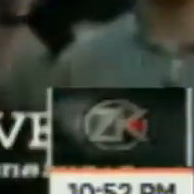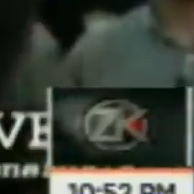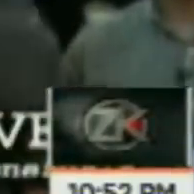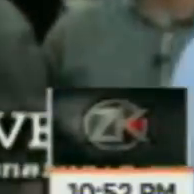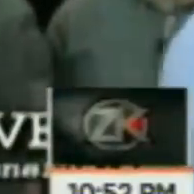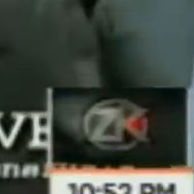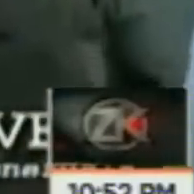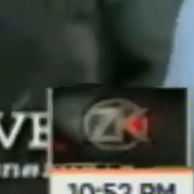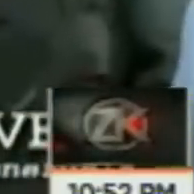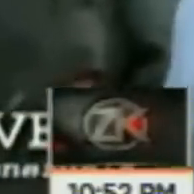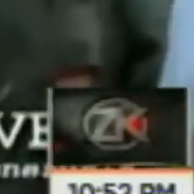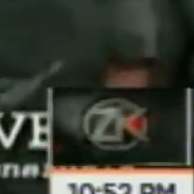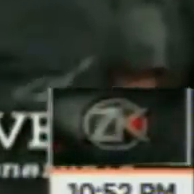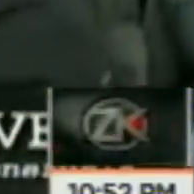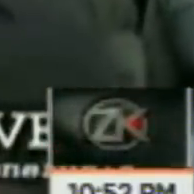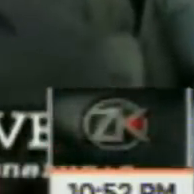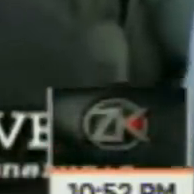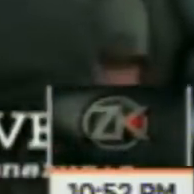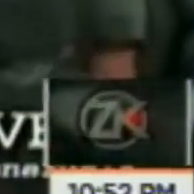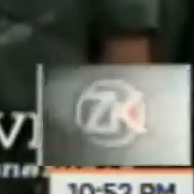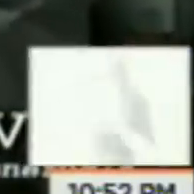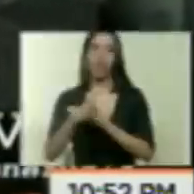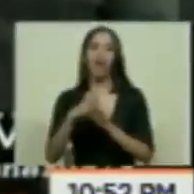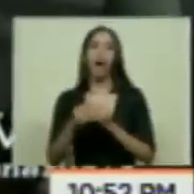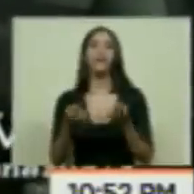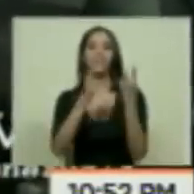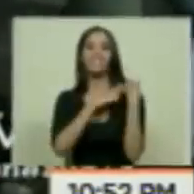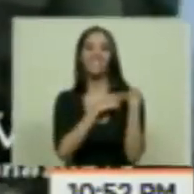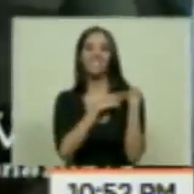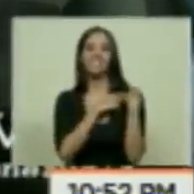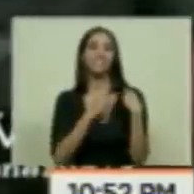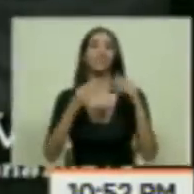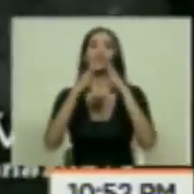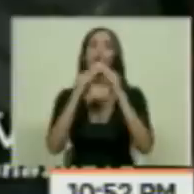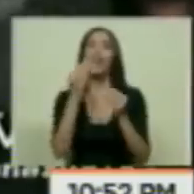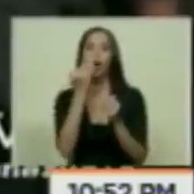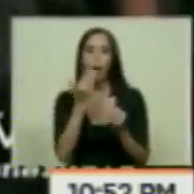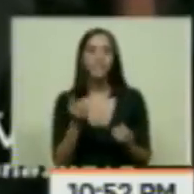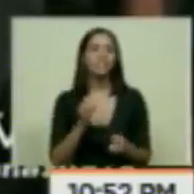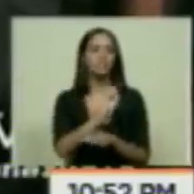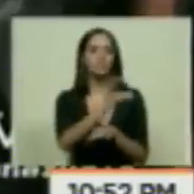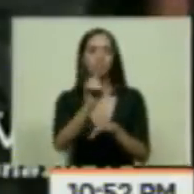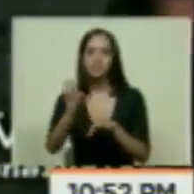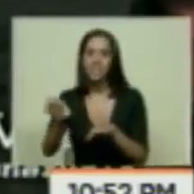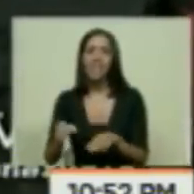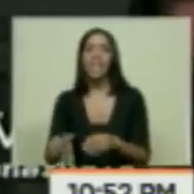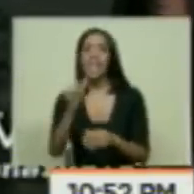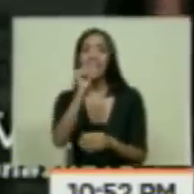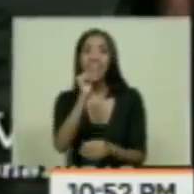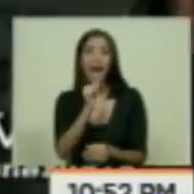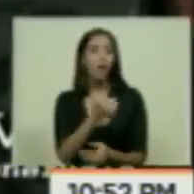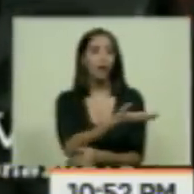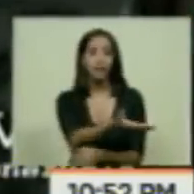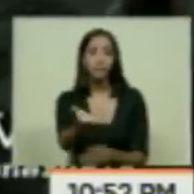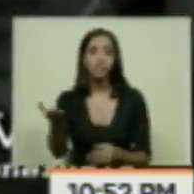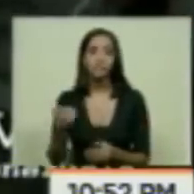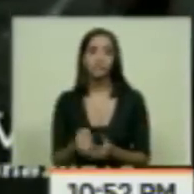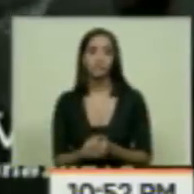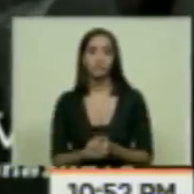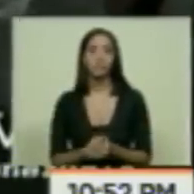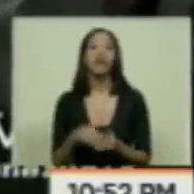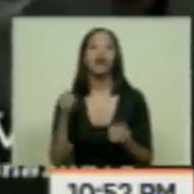Allá. Bueno, nos vamos a encargar que le llegue toda la comida que le haga falta, el agua potable.